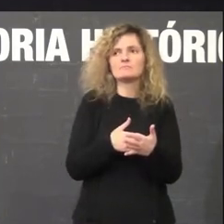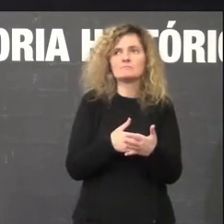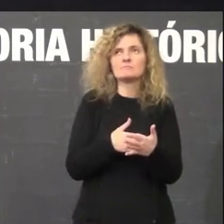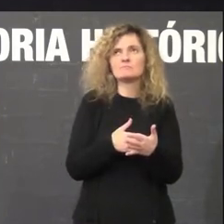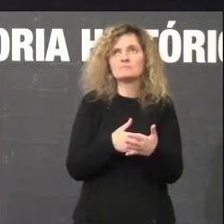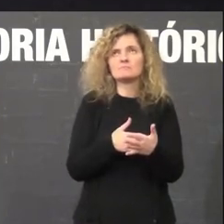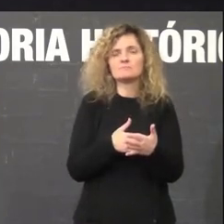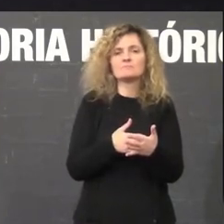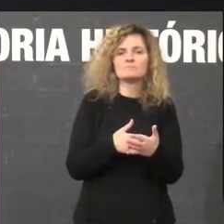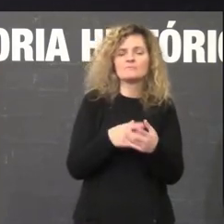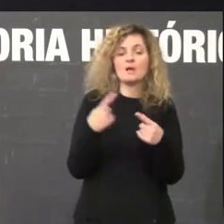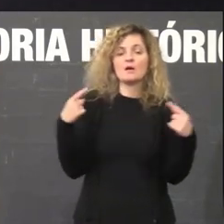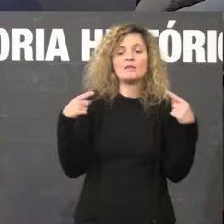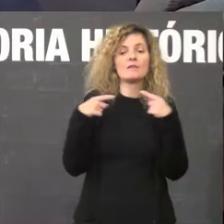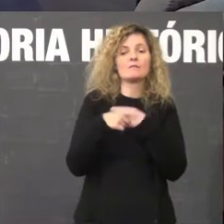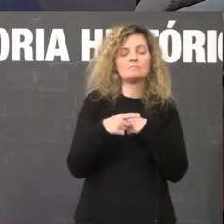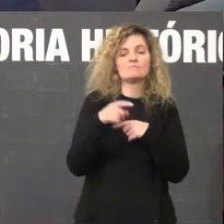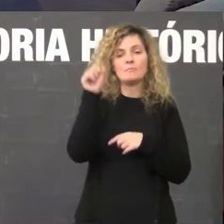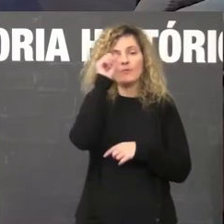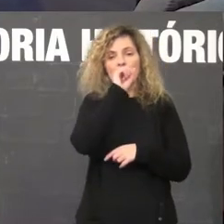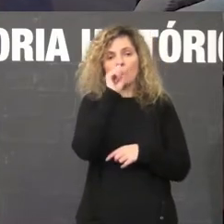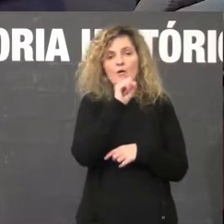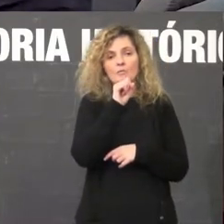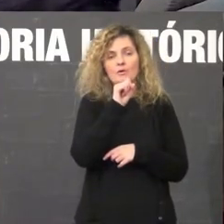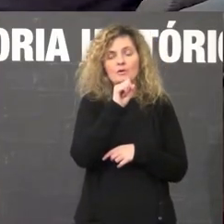por discrepancias.